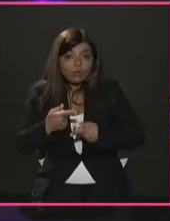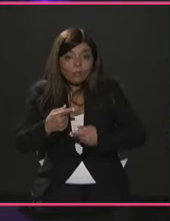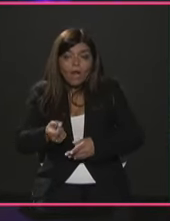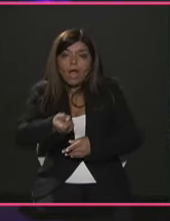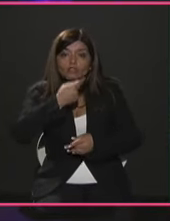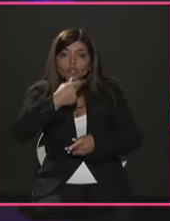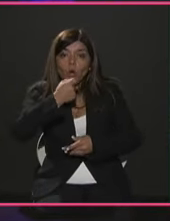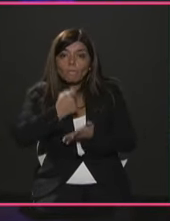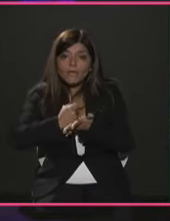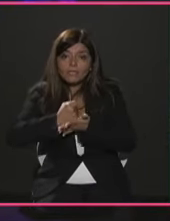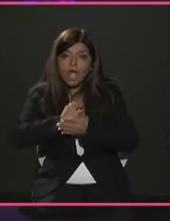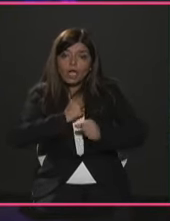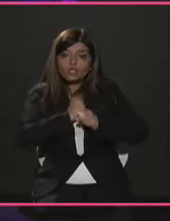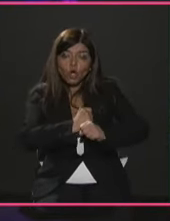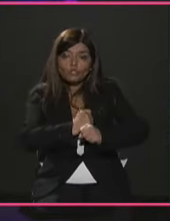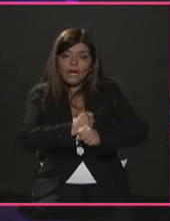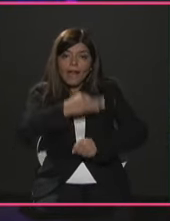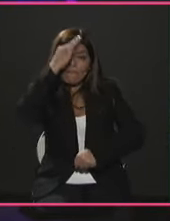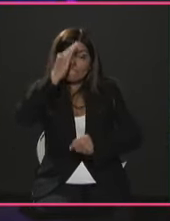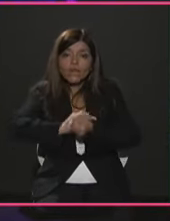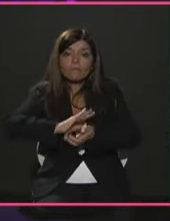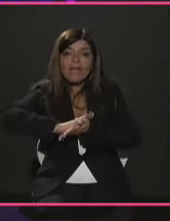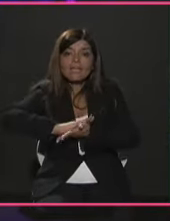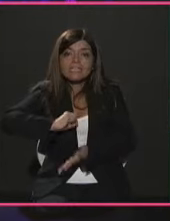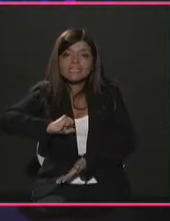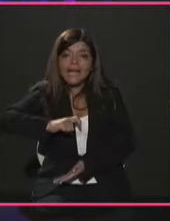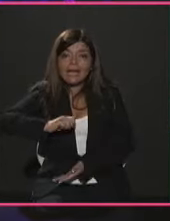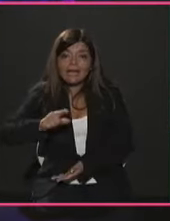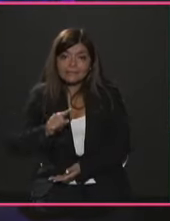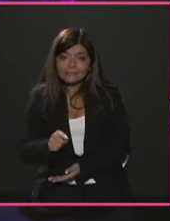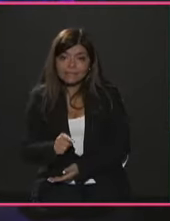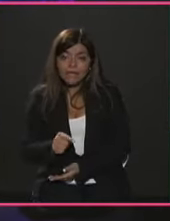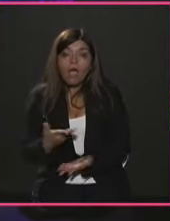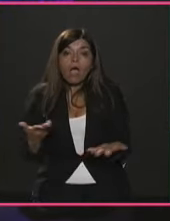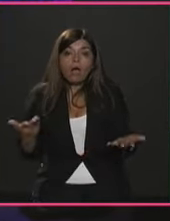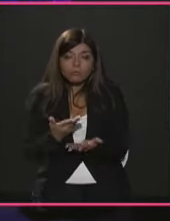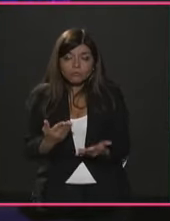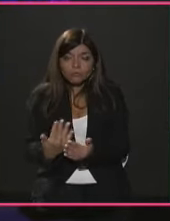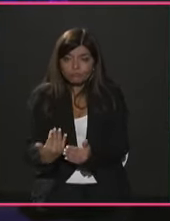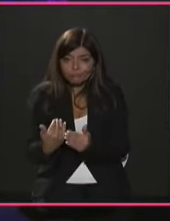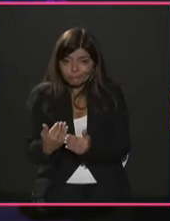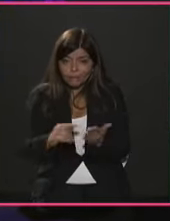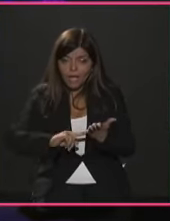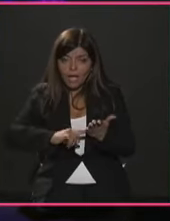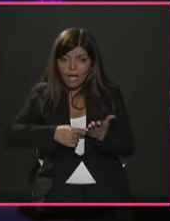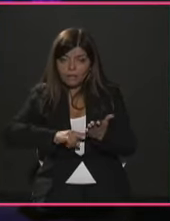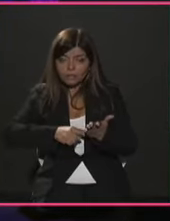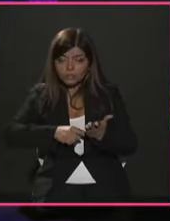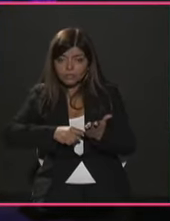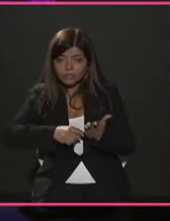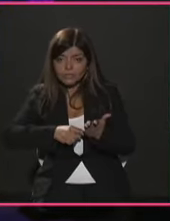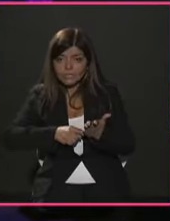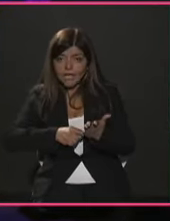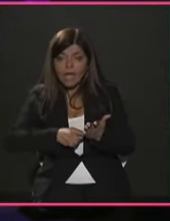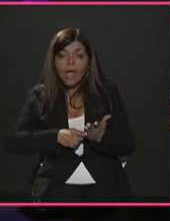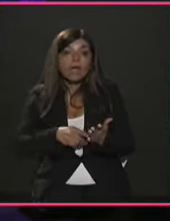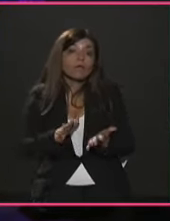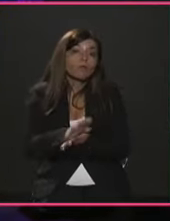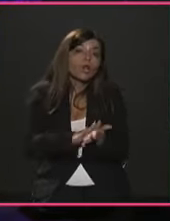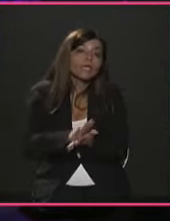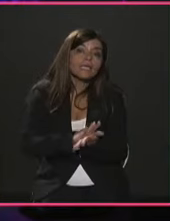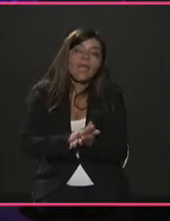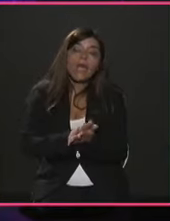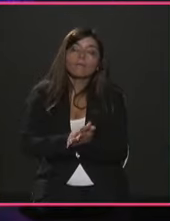un medicamento contra la enfermedad de chaga y nos hemos apoyado en una tecnología que si hiciéramos un